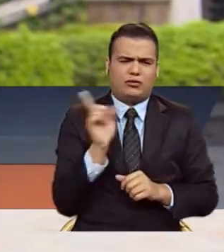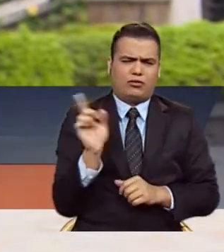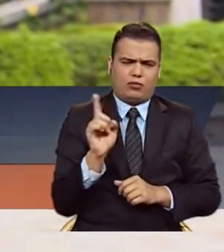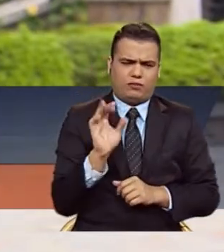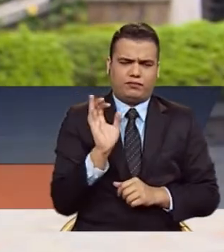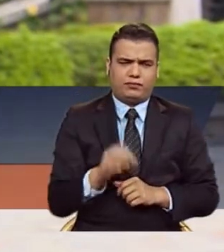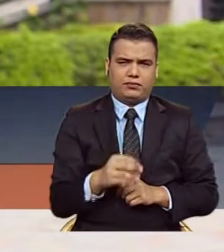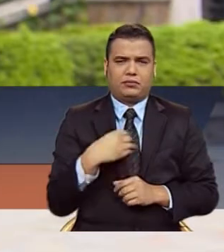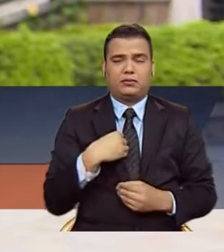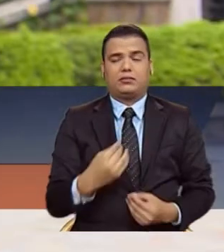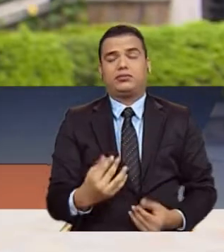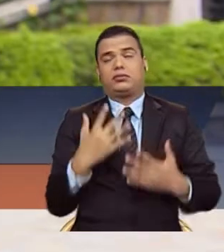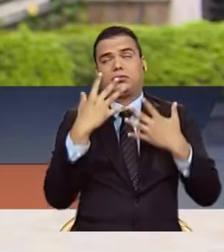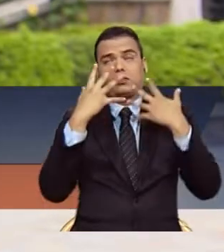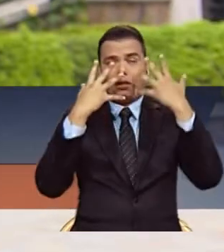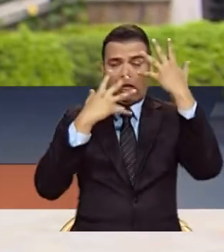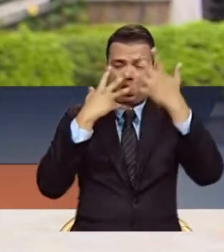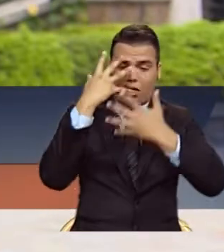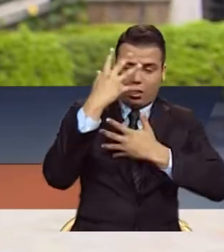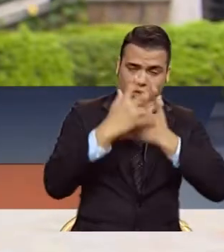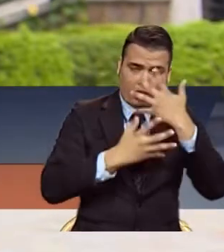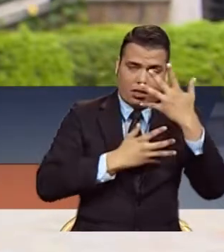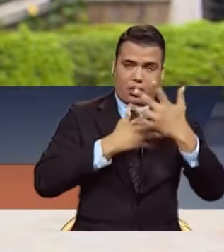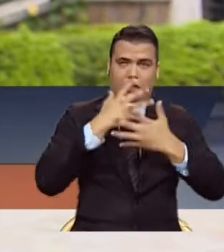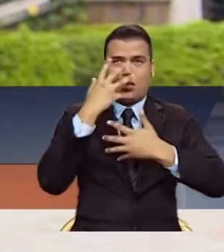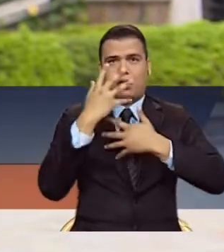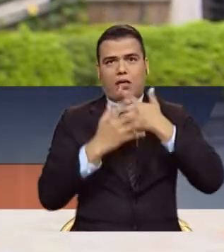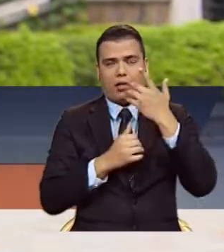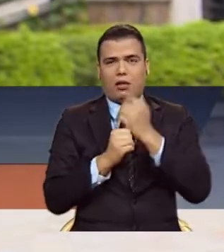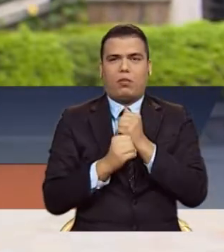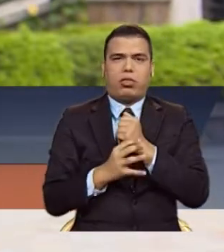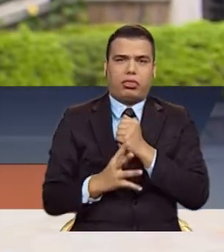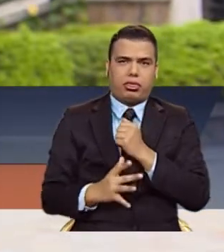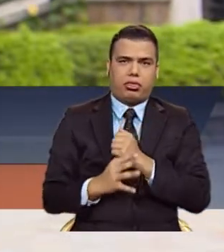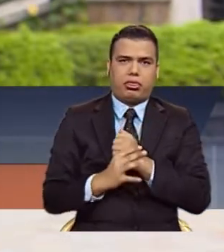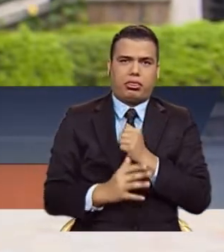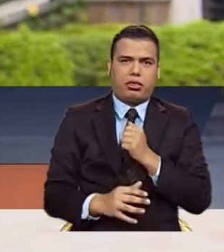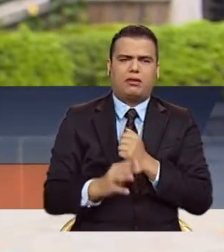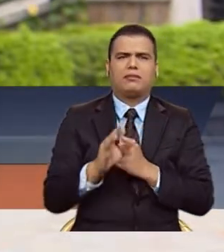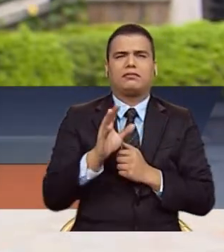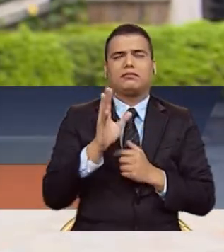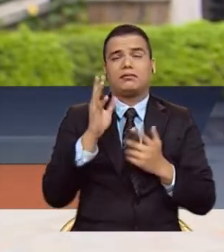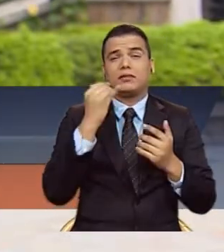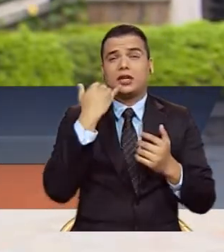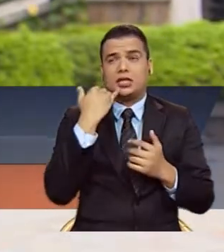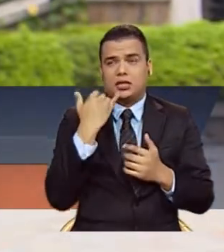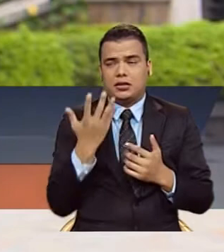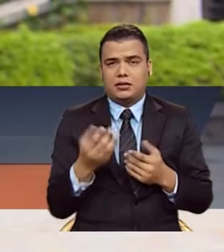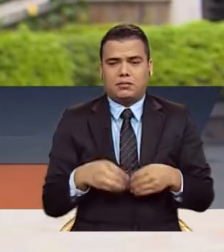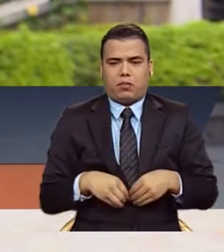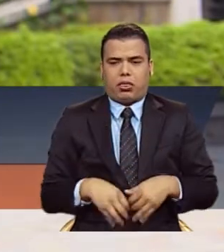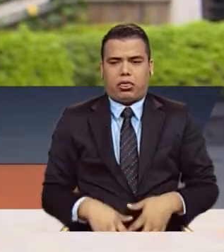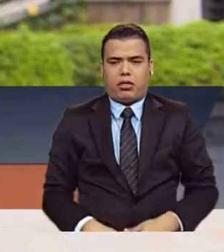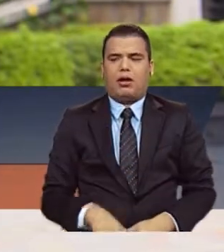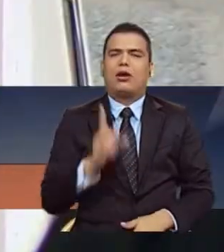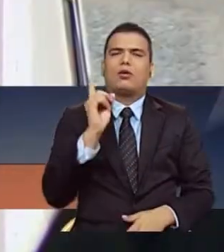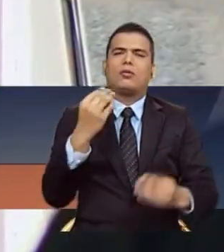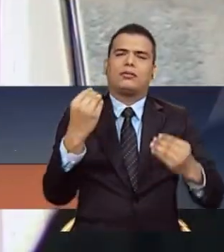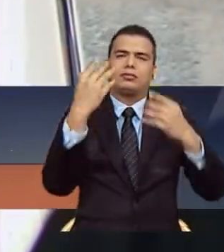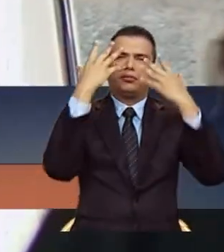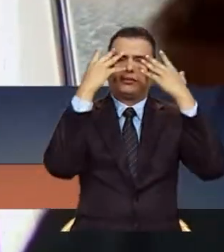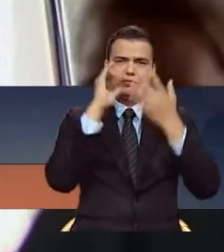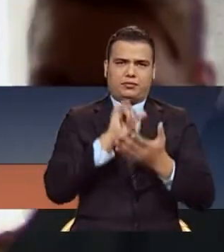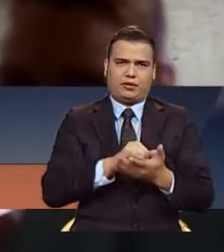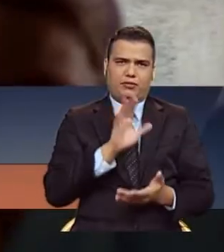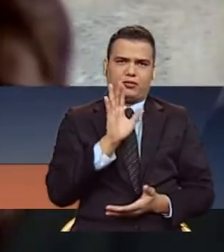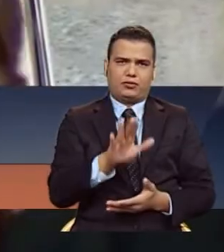les ocasionó pues delirio y relajación de esfínteres y otros síntomas pues que son compatibles con intoxicación por alcohol etílico. Uno